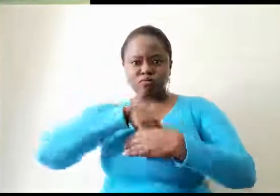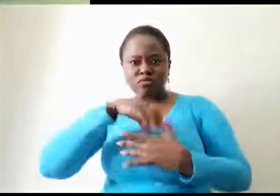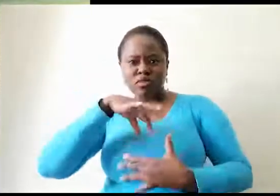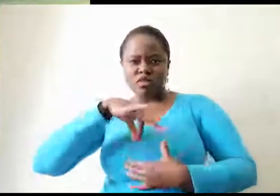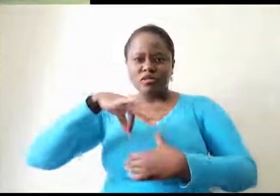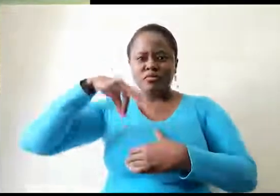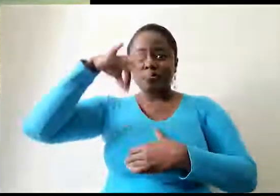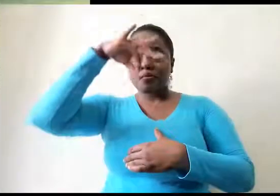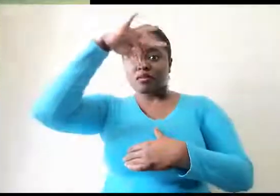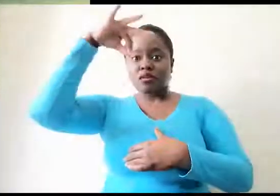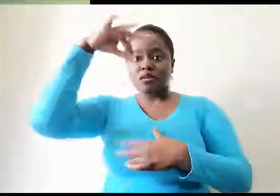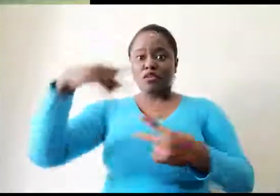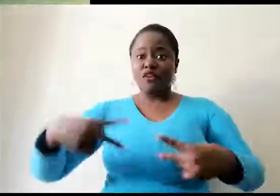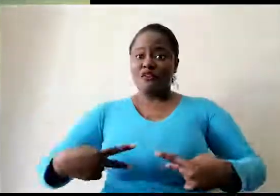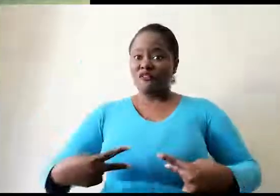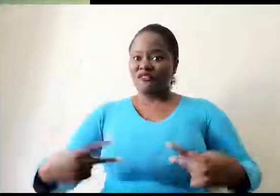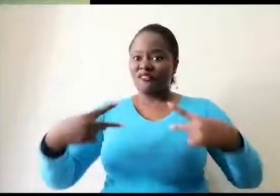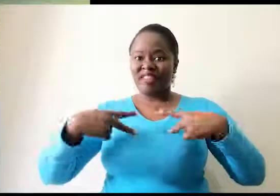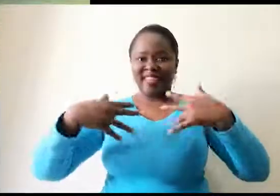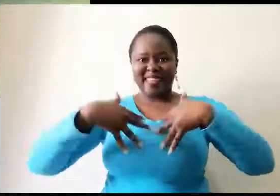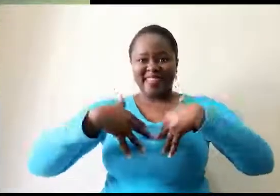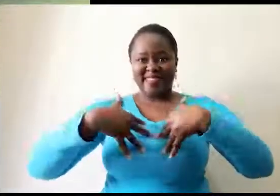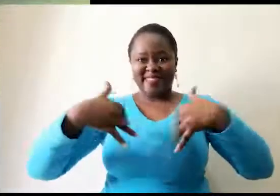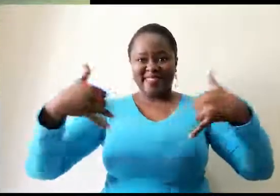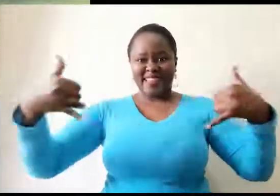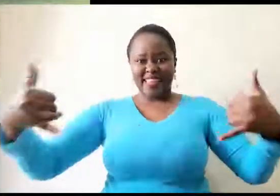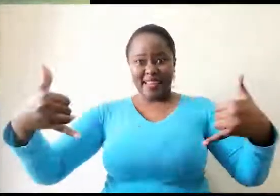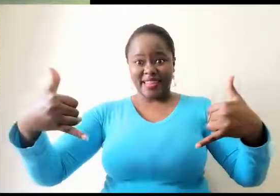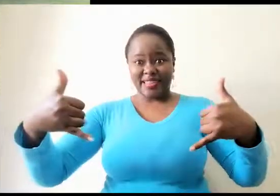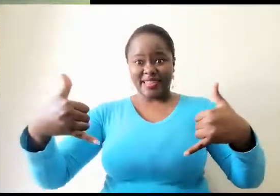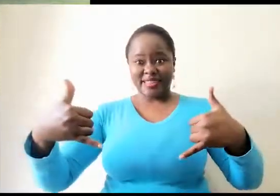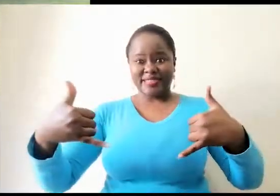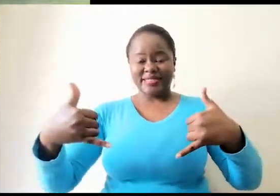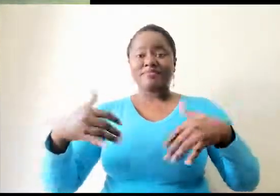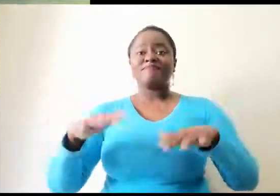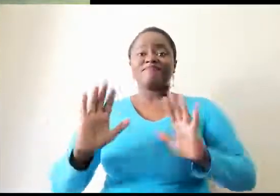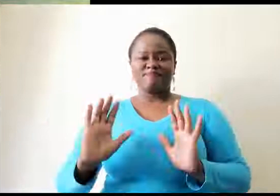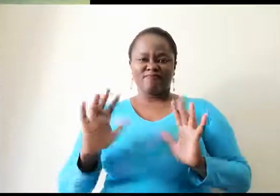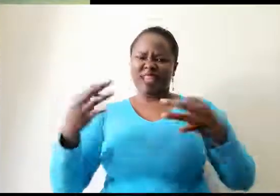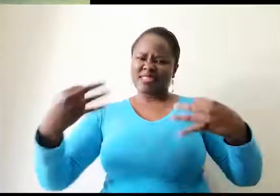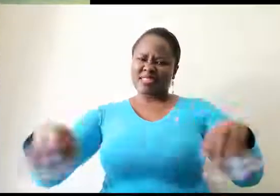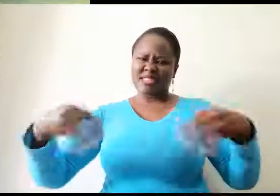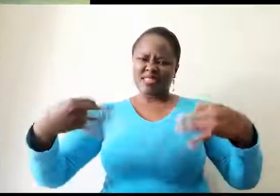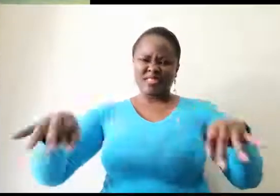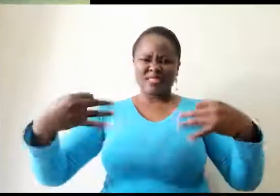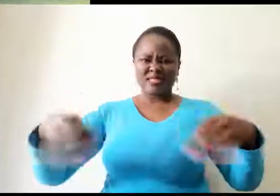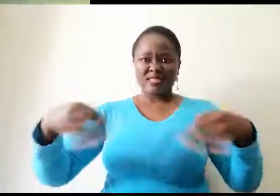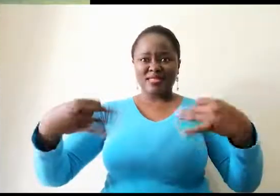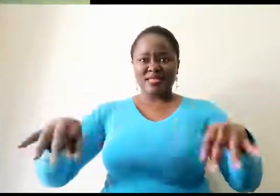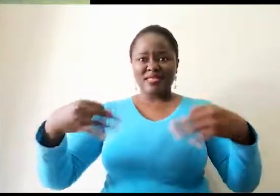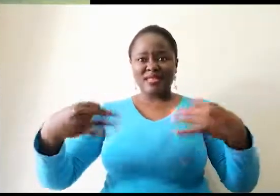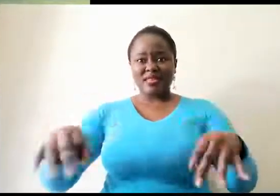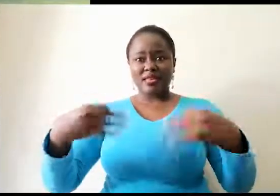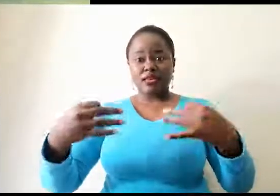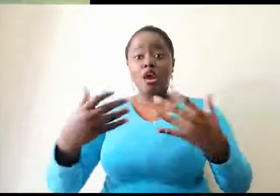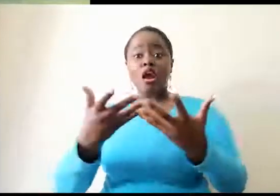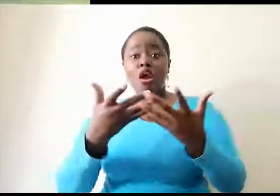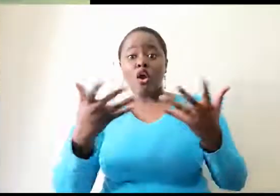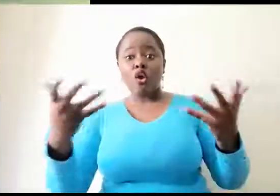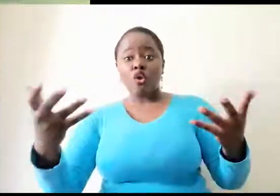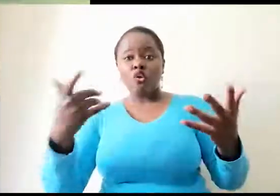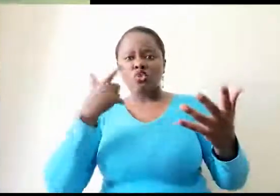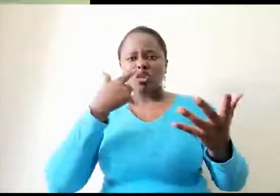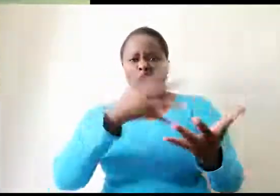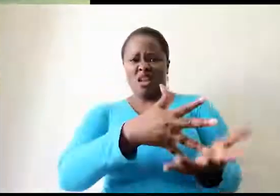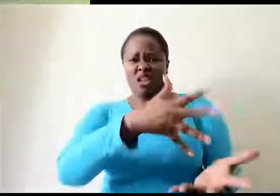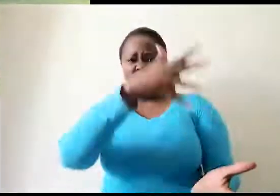vida feliz, de una búsqueda de una vida sencilla y de una vida alejada de los bienes materiales. Así